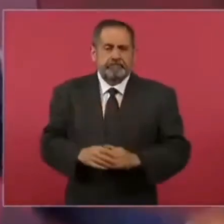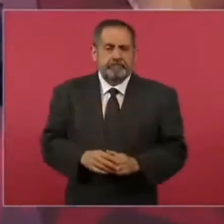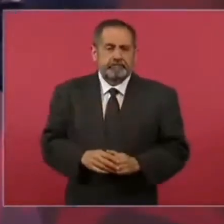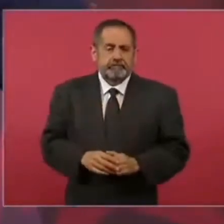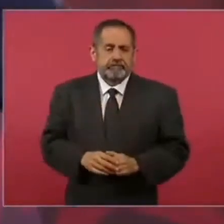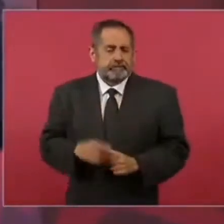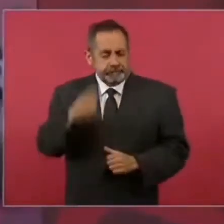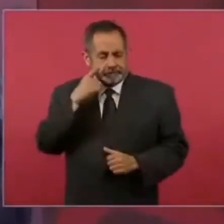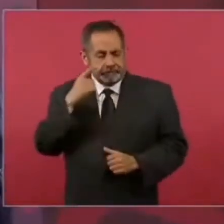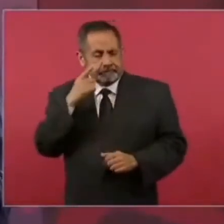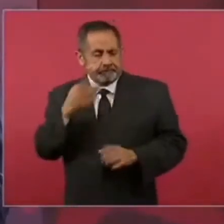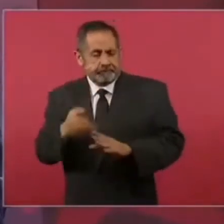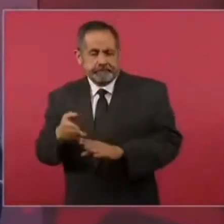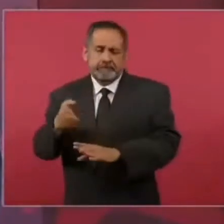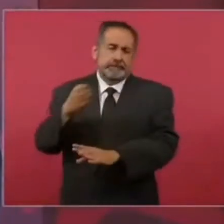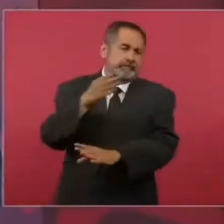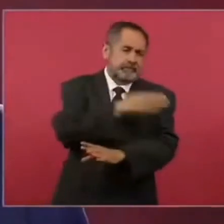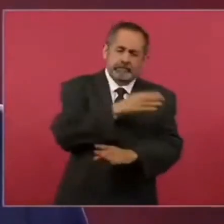durante mucho tiempo